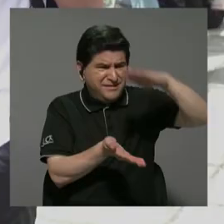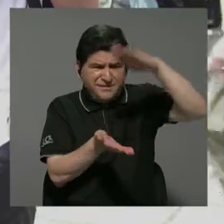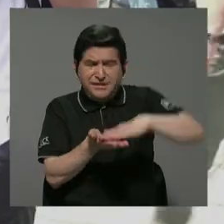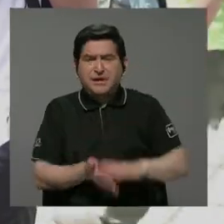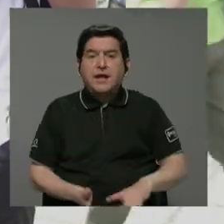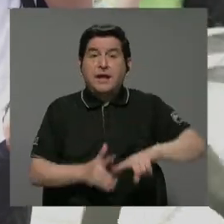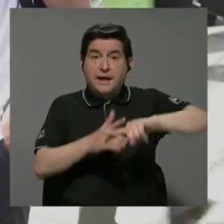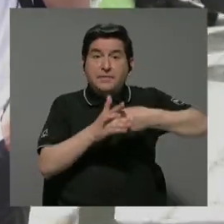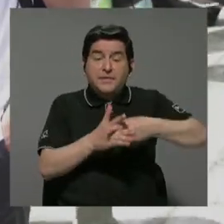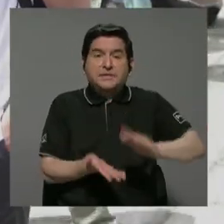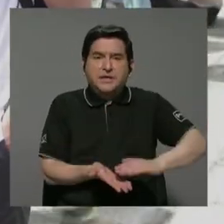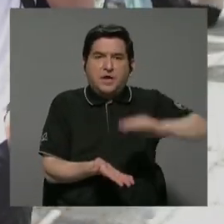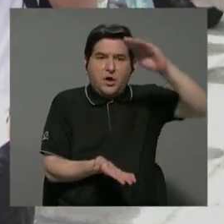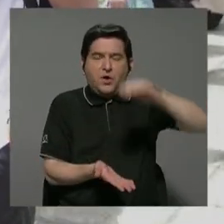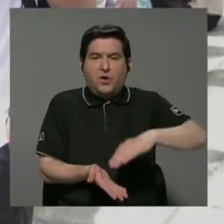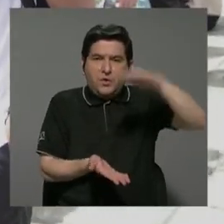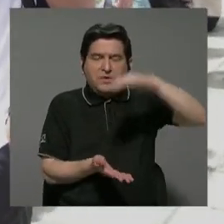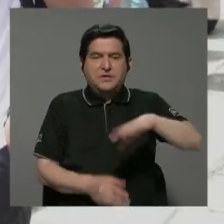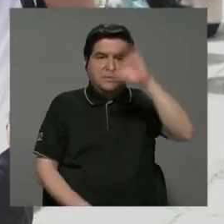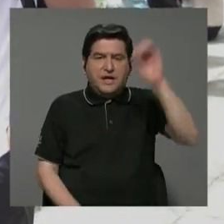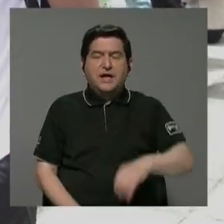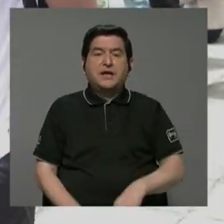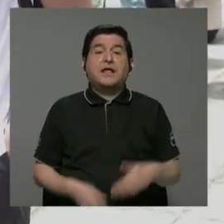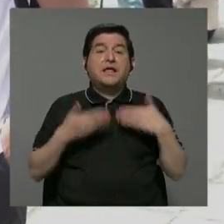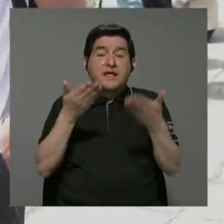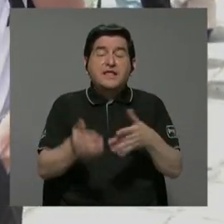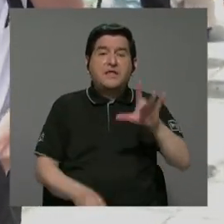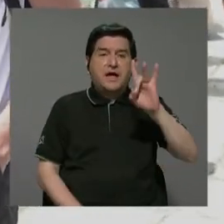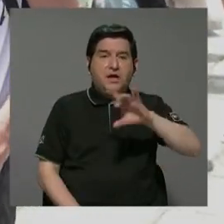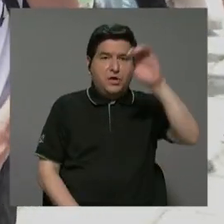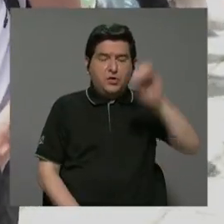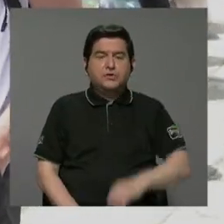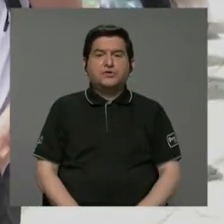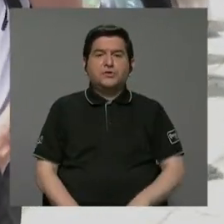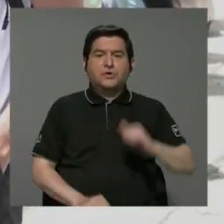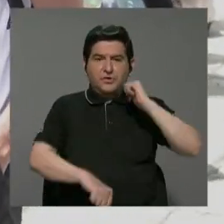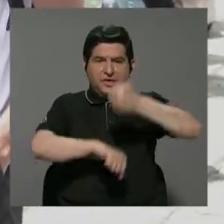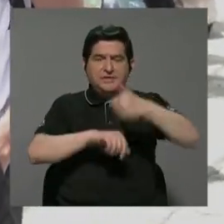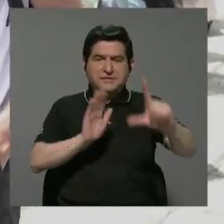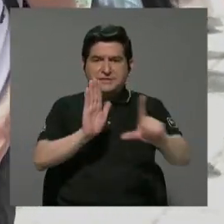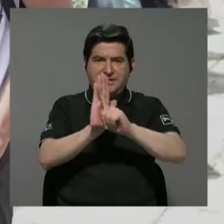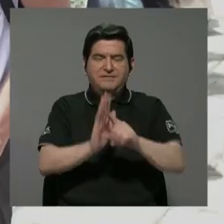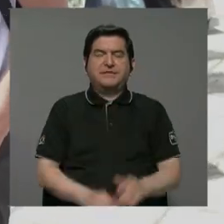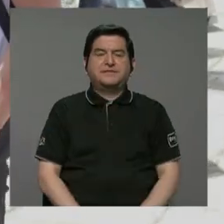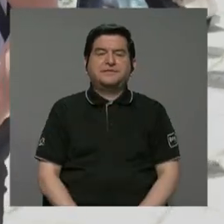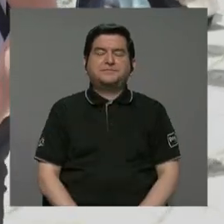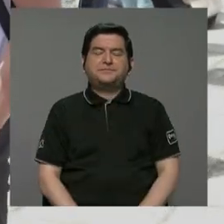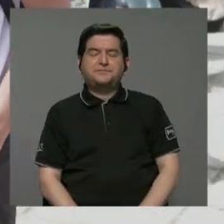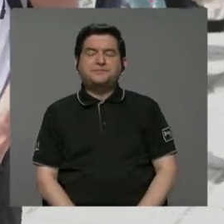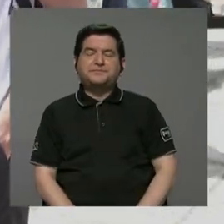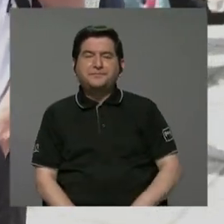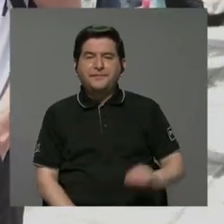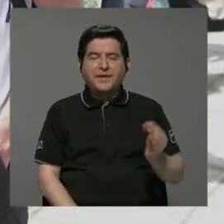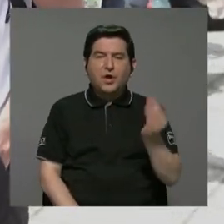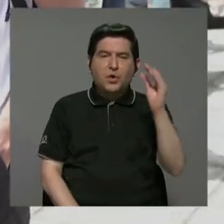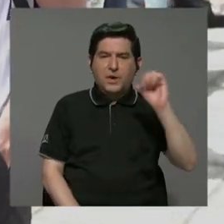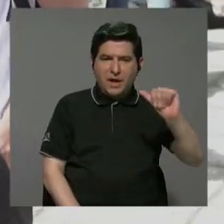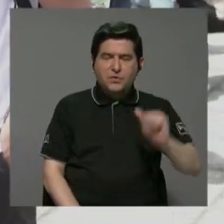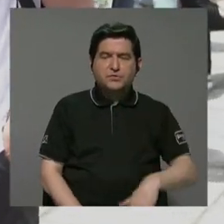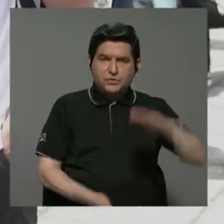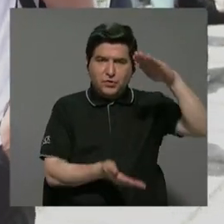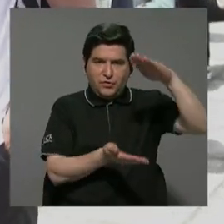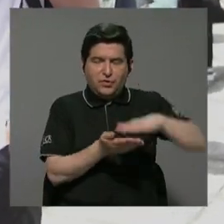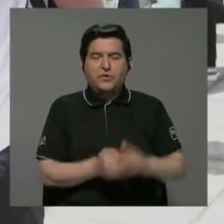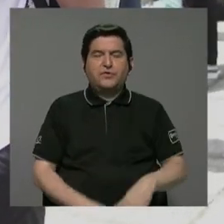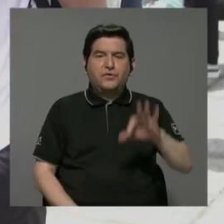a subir ese presupuesto y nos den el 8% que por legislación está. Y Augusto, bueno, el recorte al FES, al